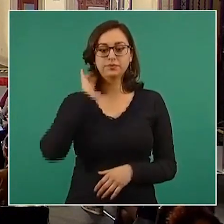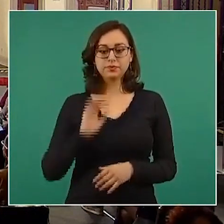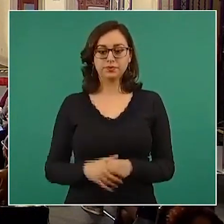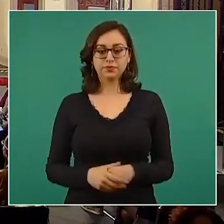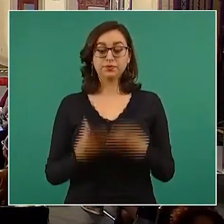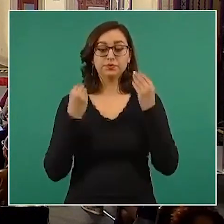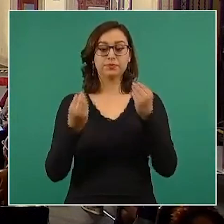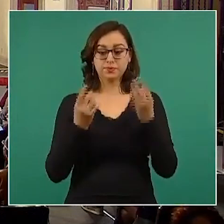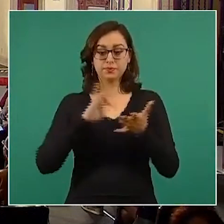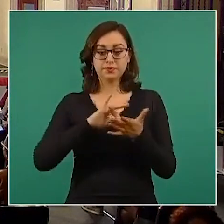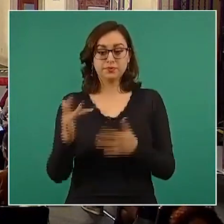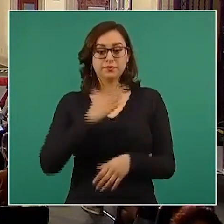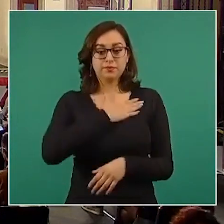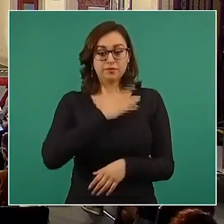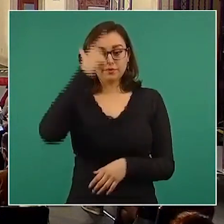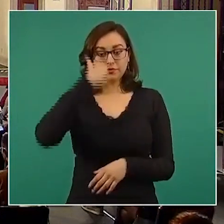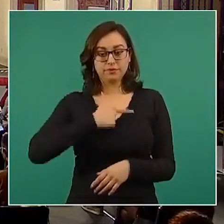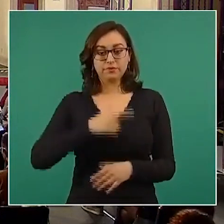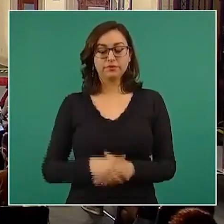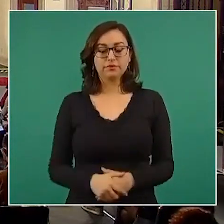Muchas gracias, buenas noches.